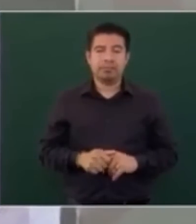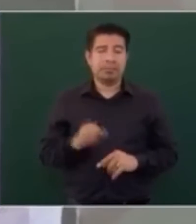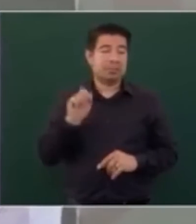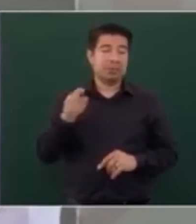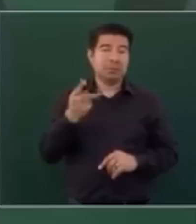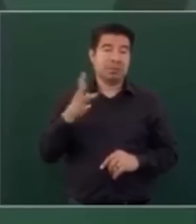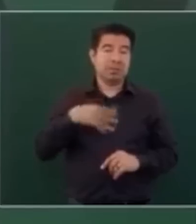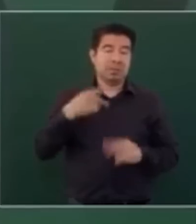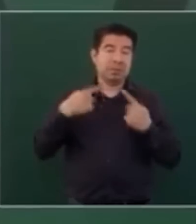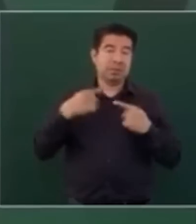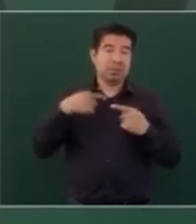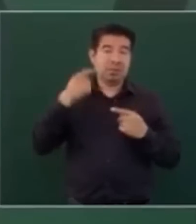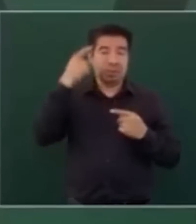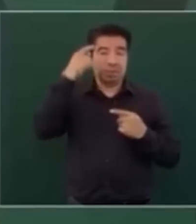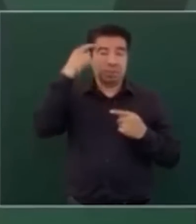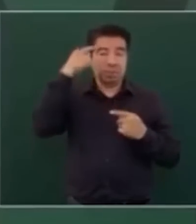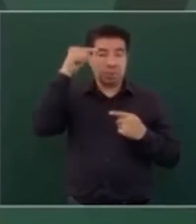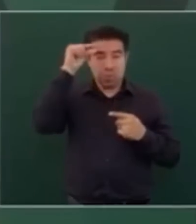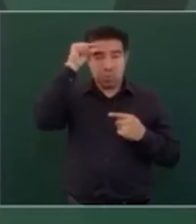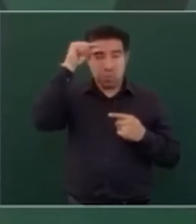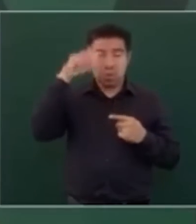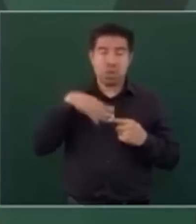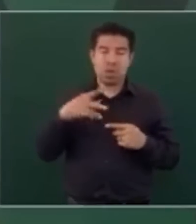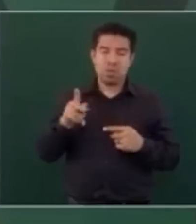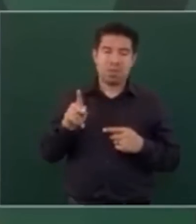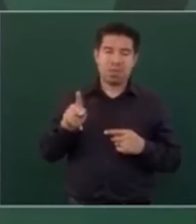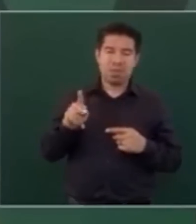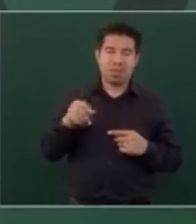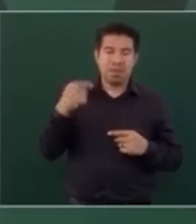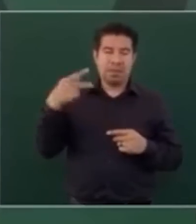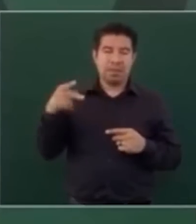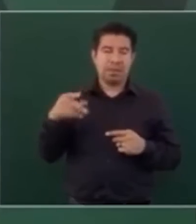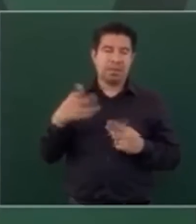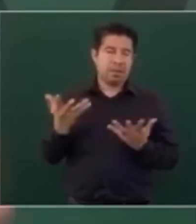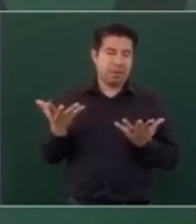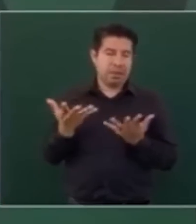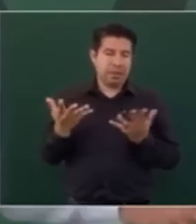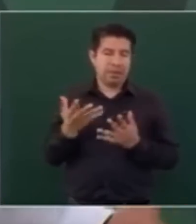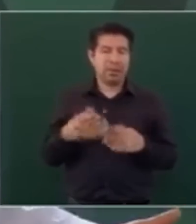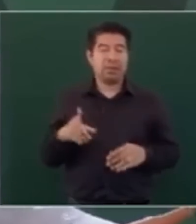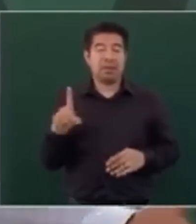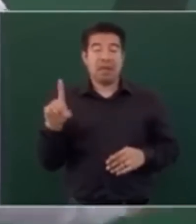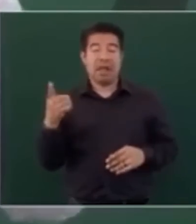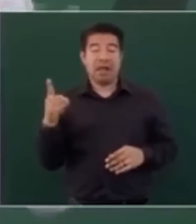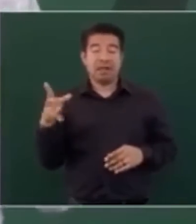pseudointelectuales o académicos de la derecha, que antes